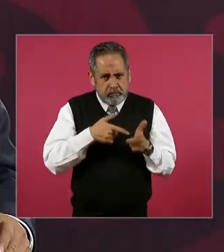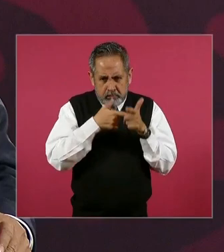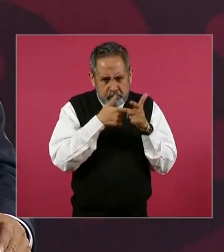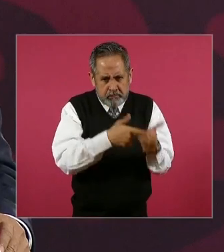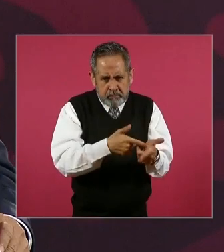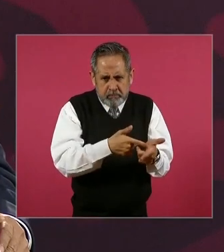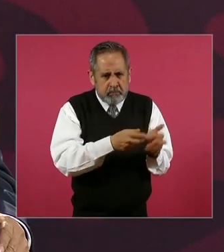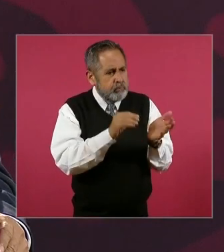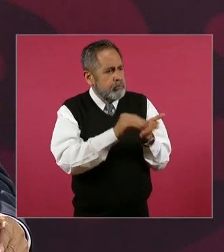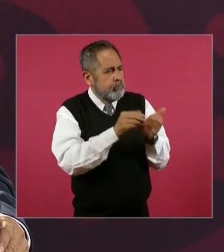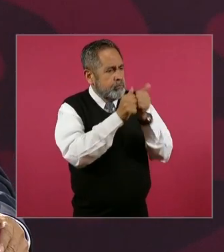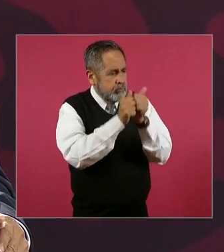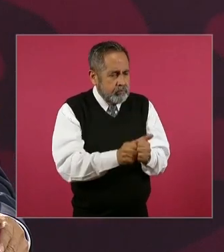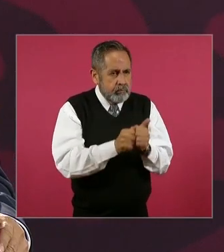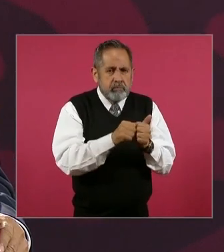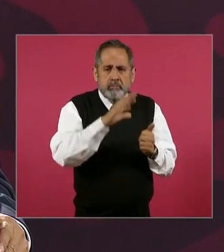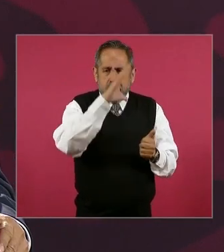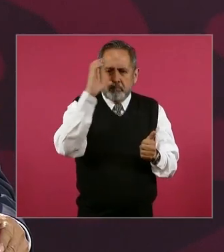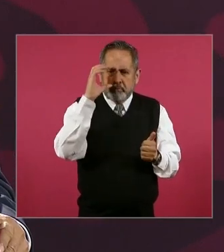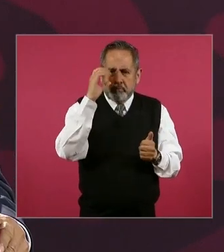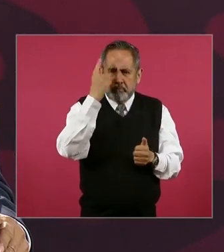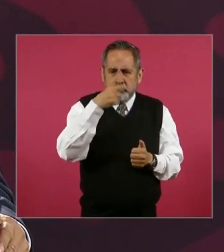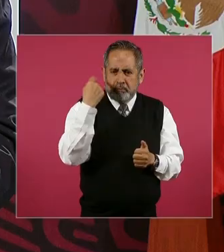a estar en la boleta